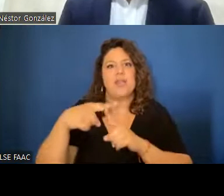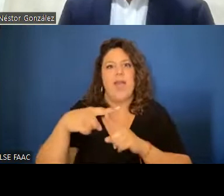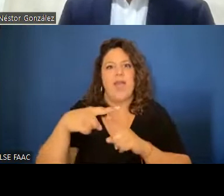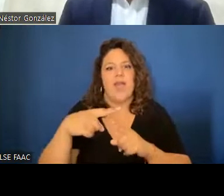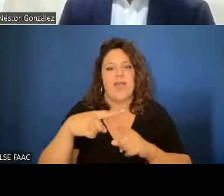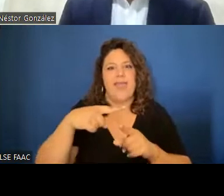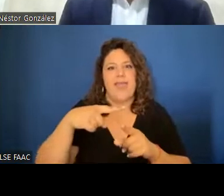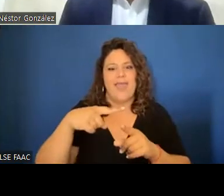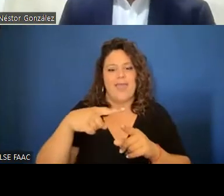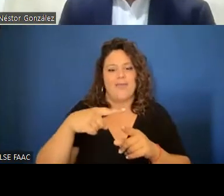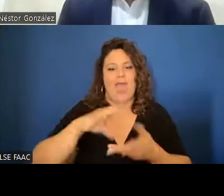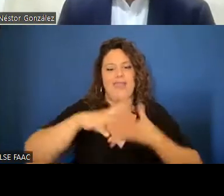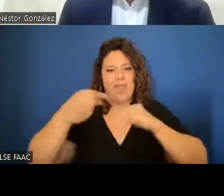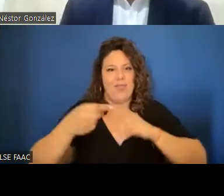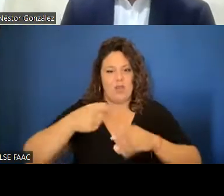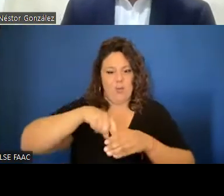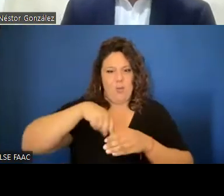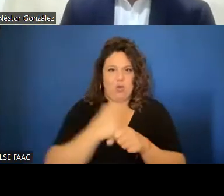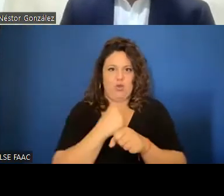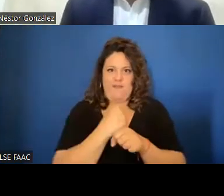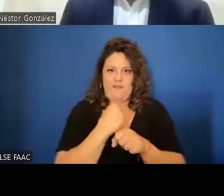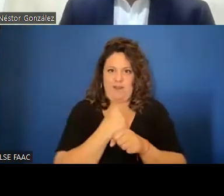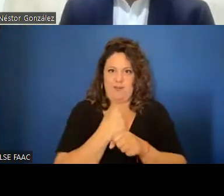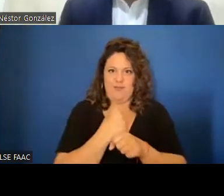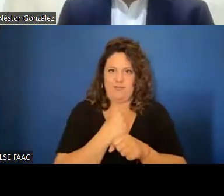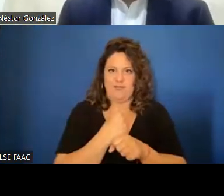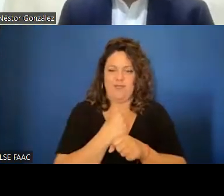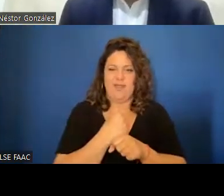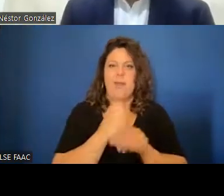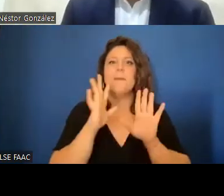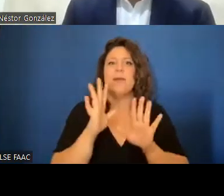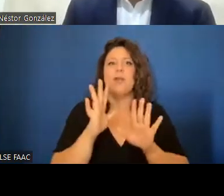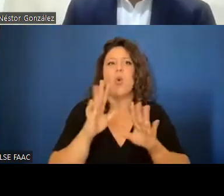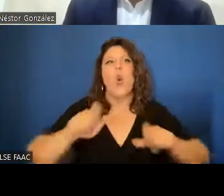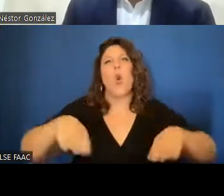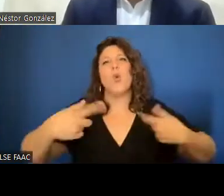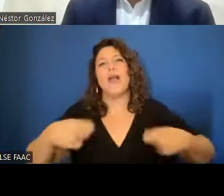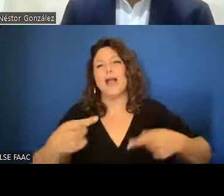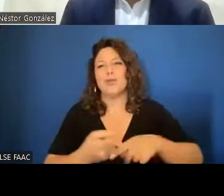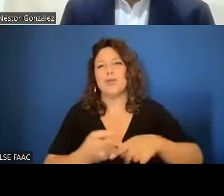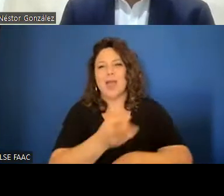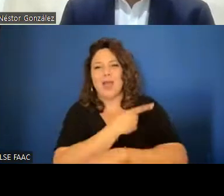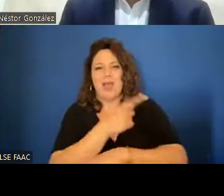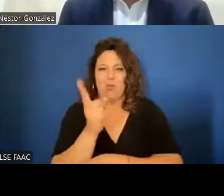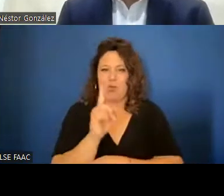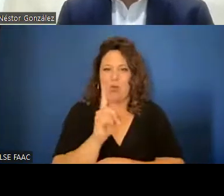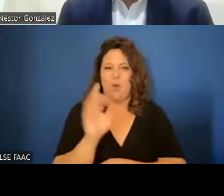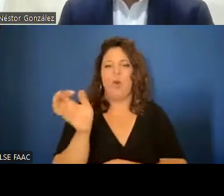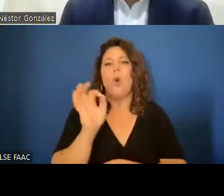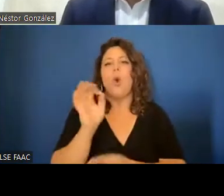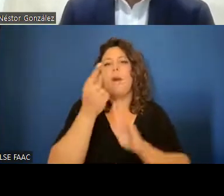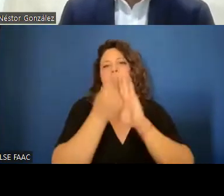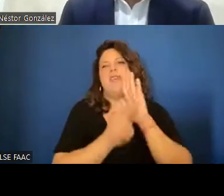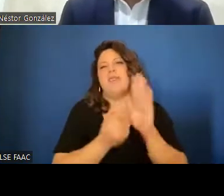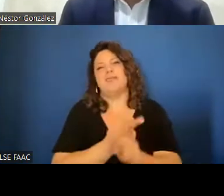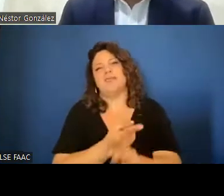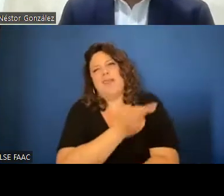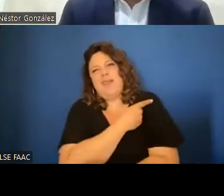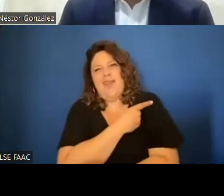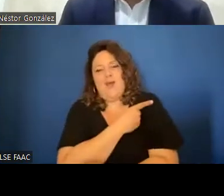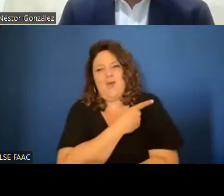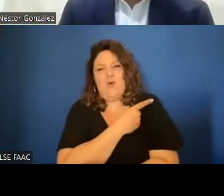las circunstancias que pueden generar esa discriminación, pero realmente, digamos, en el ámbito